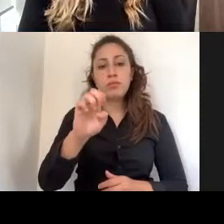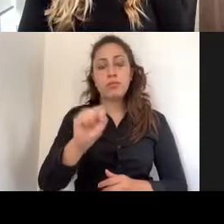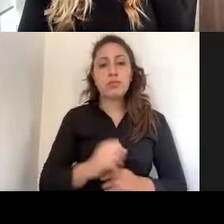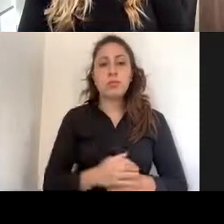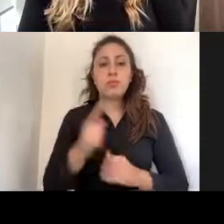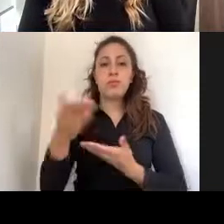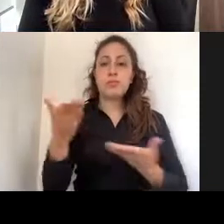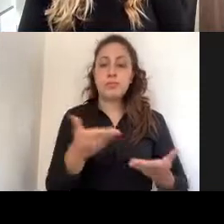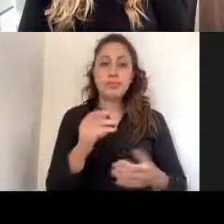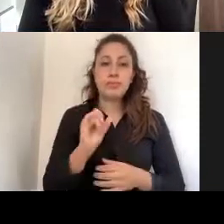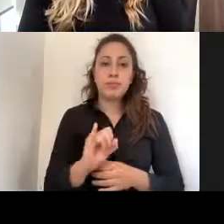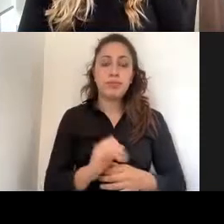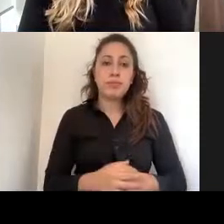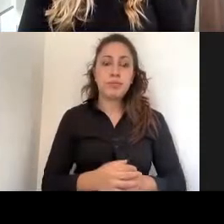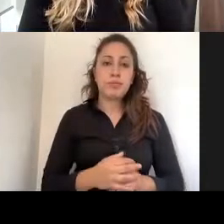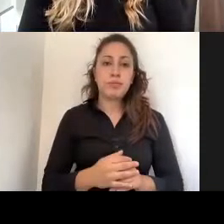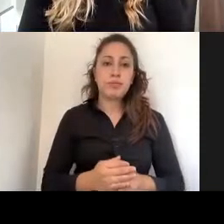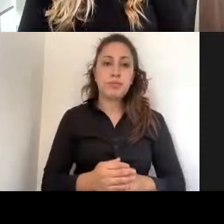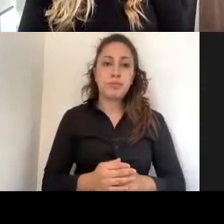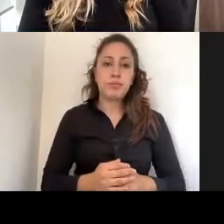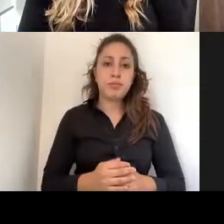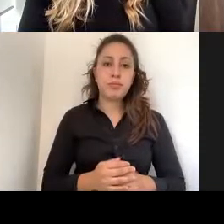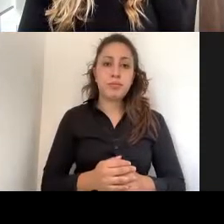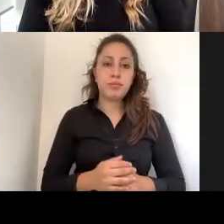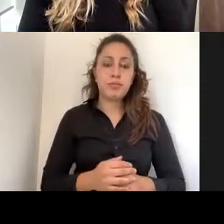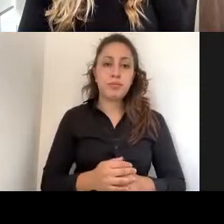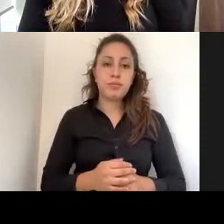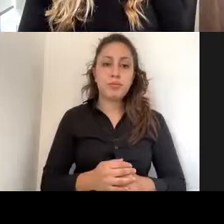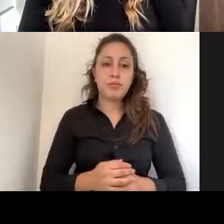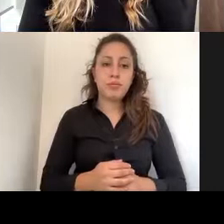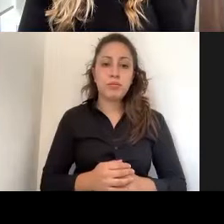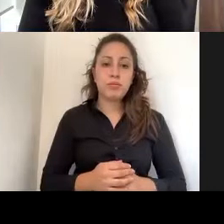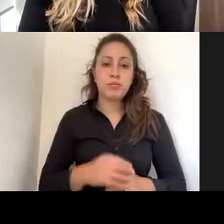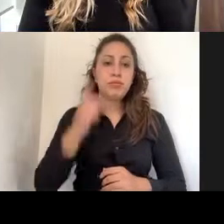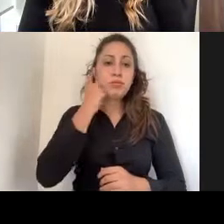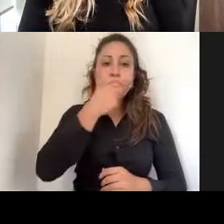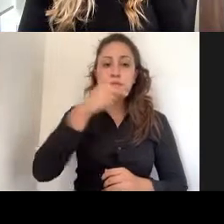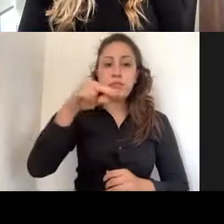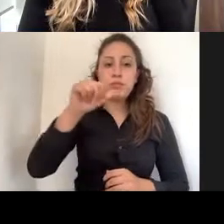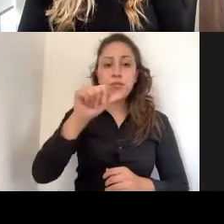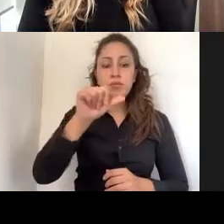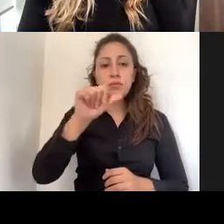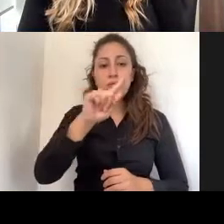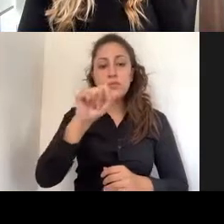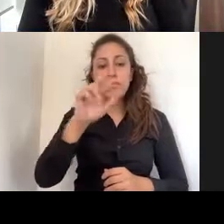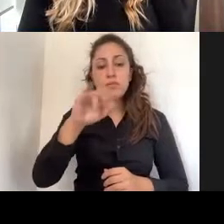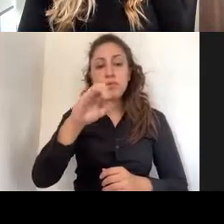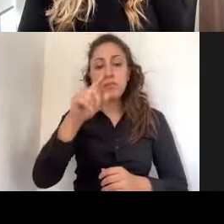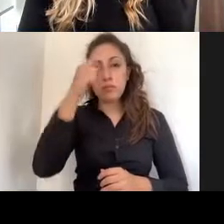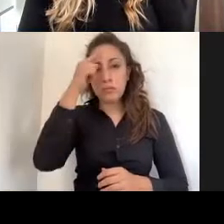Ricardo Fuentes, presente. Bien, el diputado Nazario Norberto lo veo conectado, pero creo que no tiene el